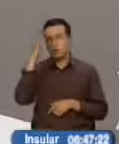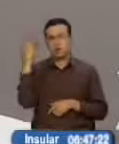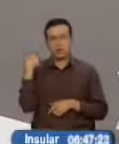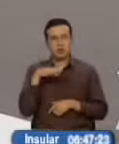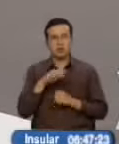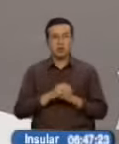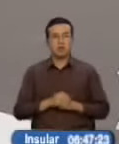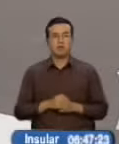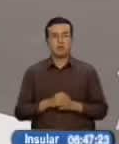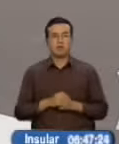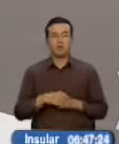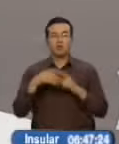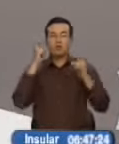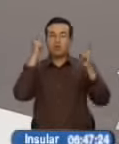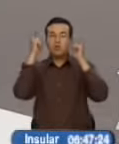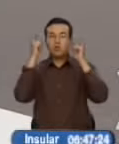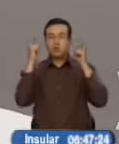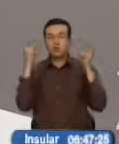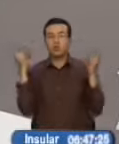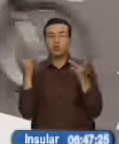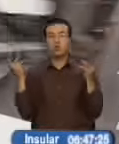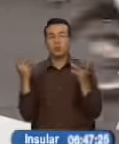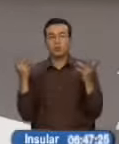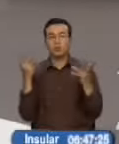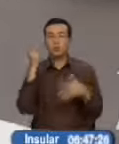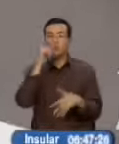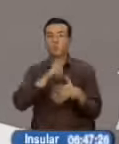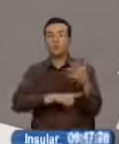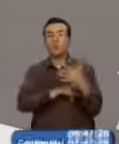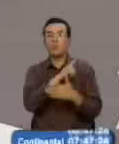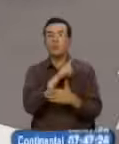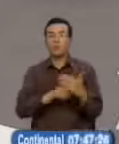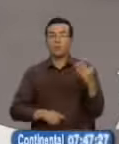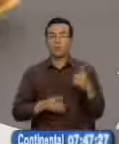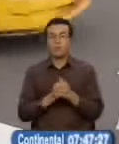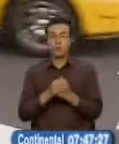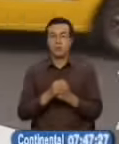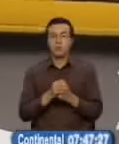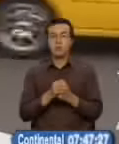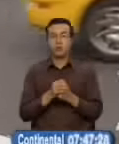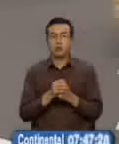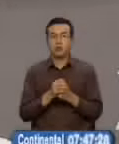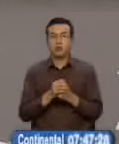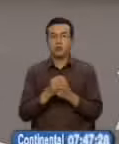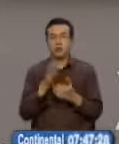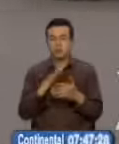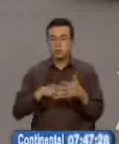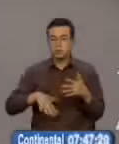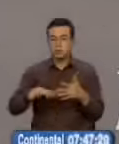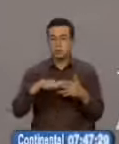filtros de control a efectos de no permitir que ingresen hasta el